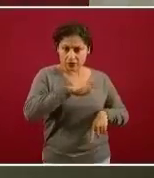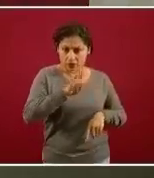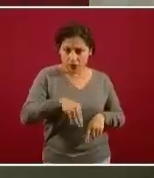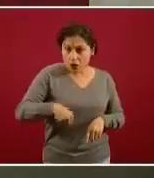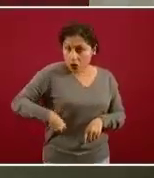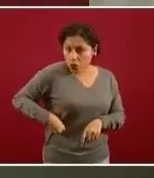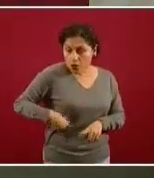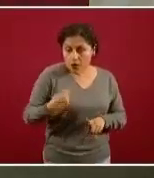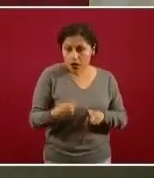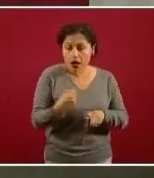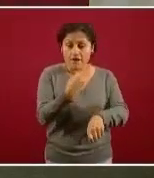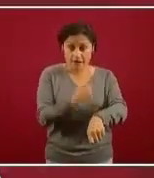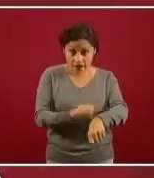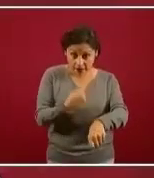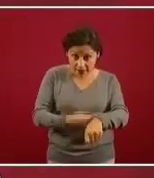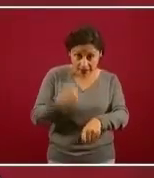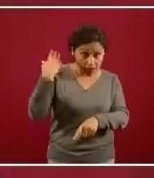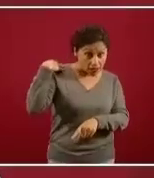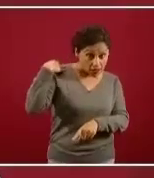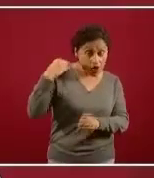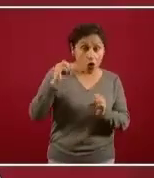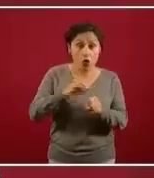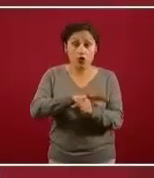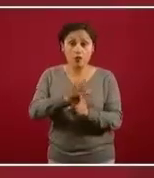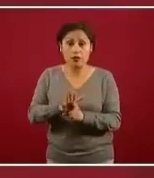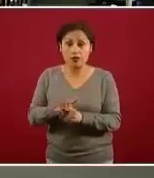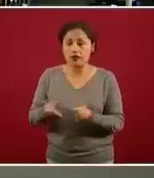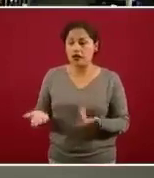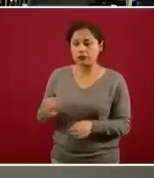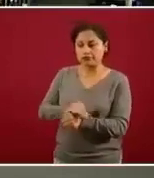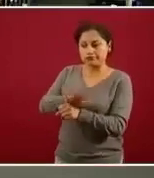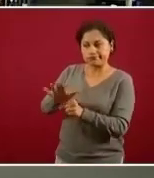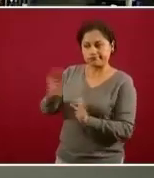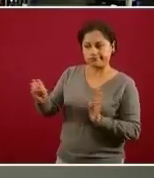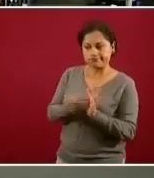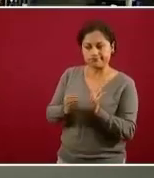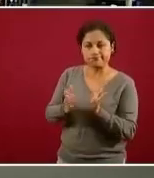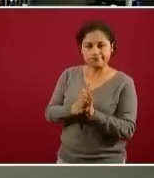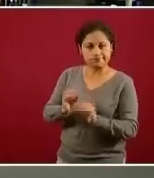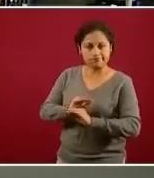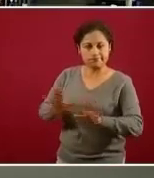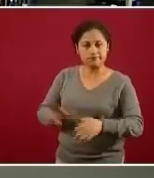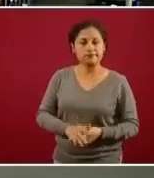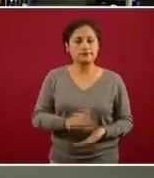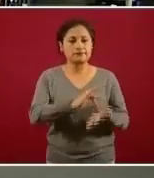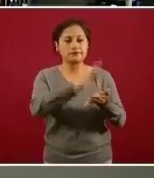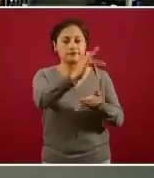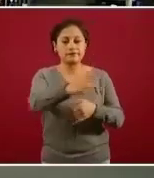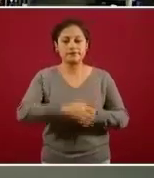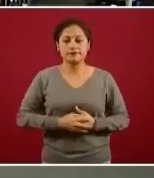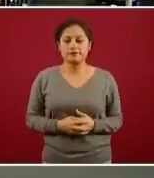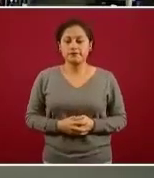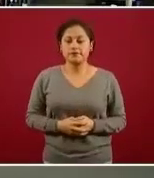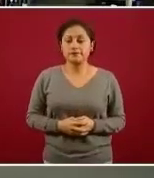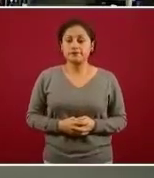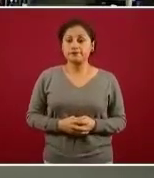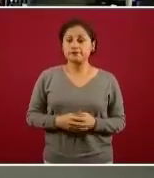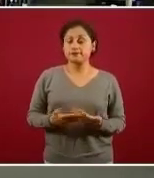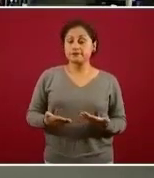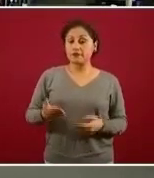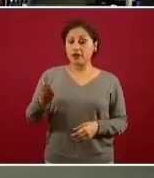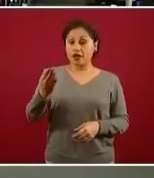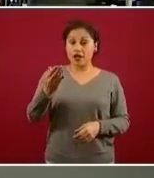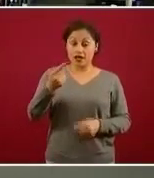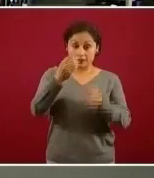como muerte por COVID, por supuesto. Gracias, muy amable. De este lado, doctor Gatell, canciller, buenas